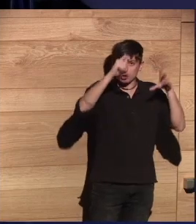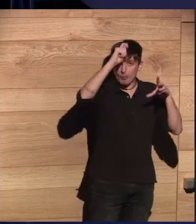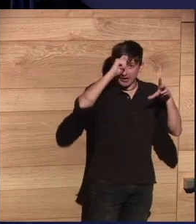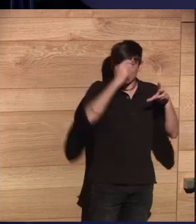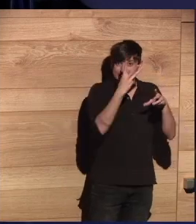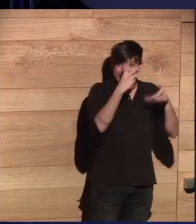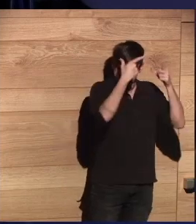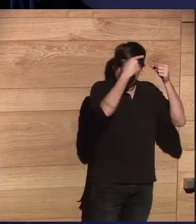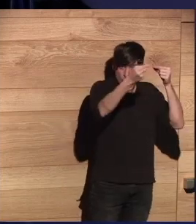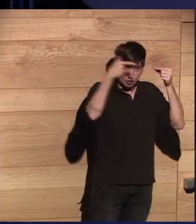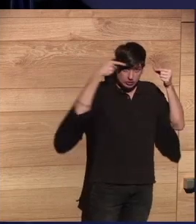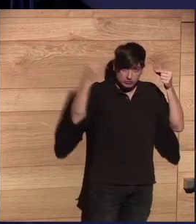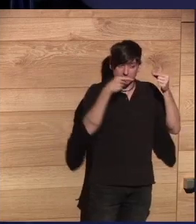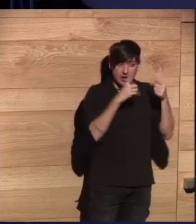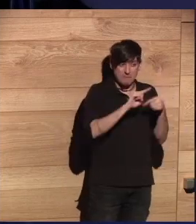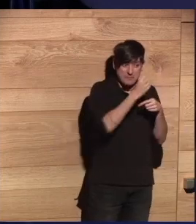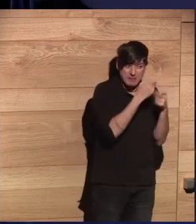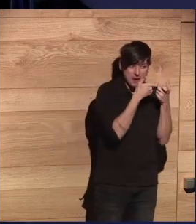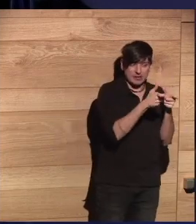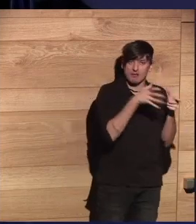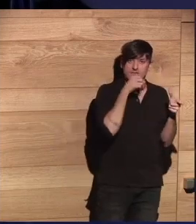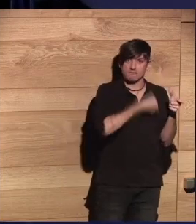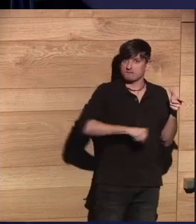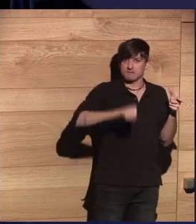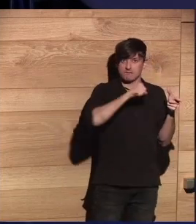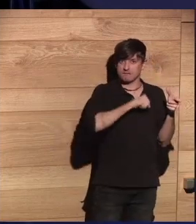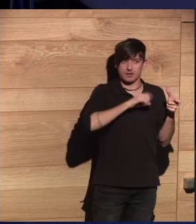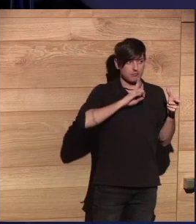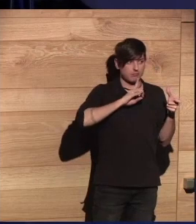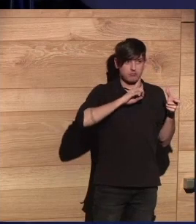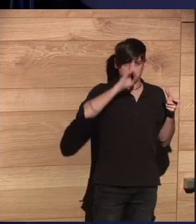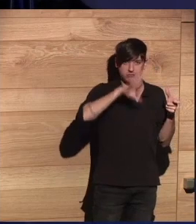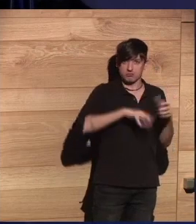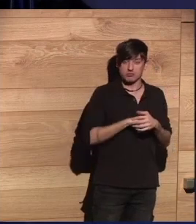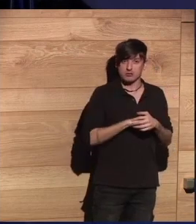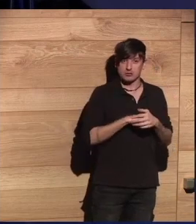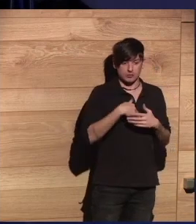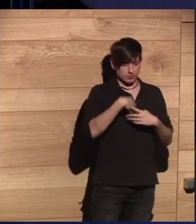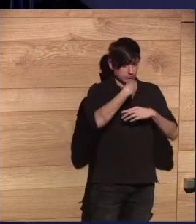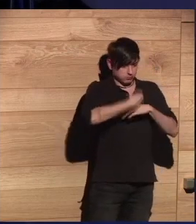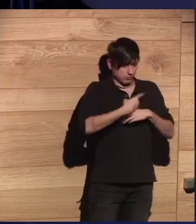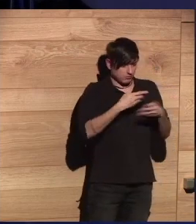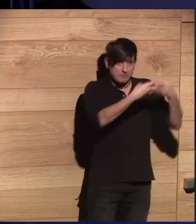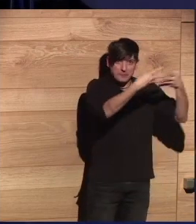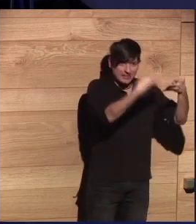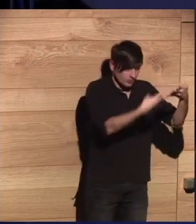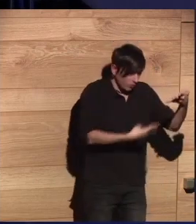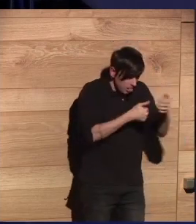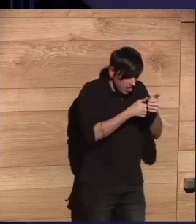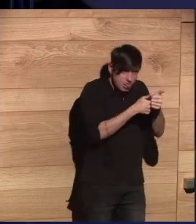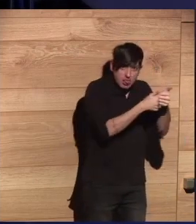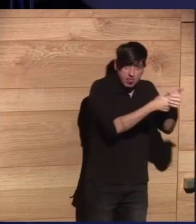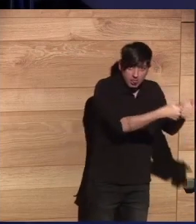parte, es fascinante. Esto también, obligarse como intérprete a seguir la partitura, lo que decíamos, ¿no? Que parece